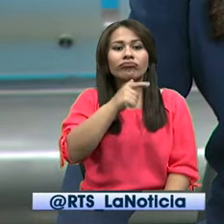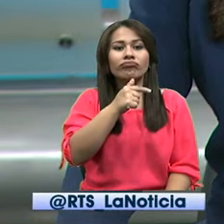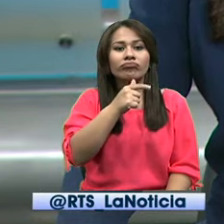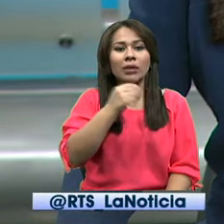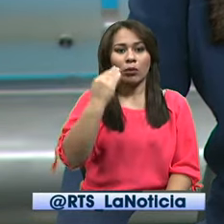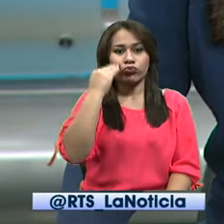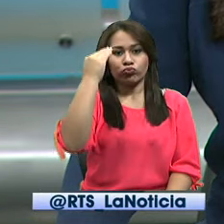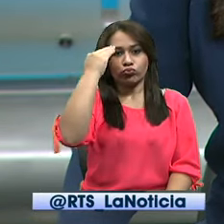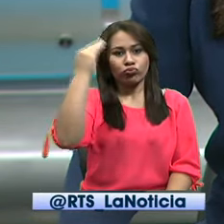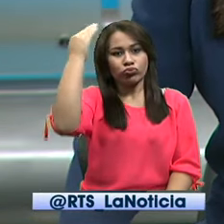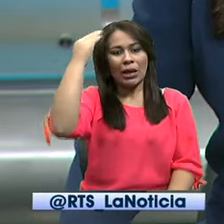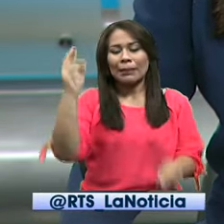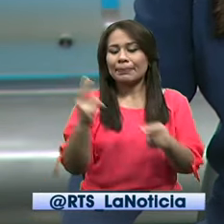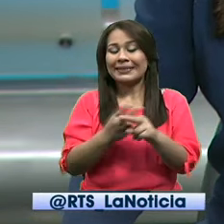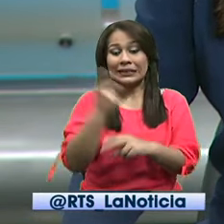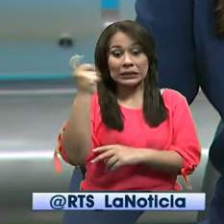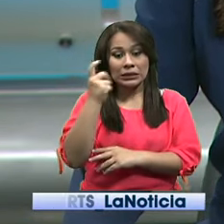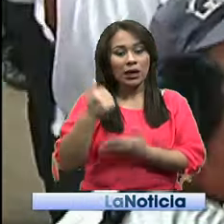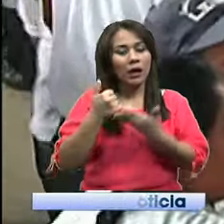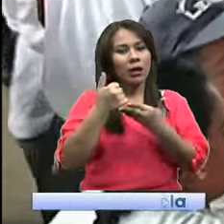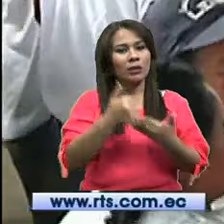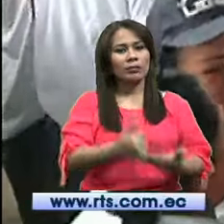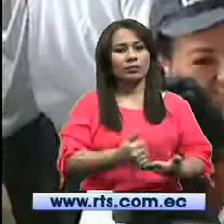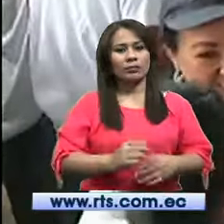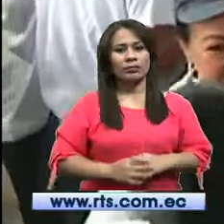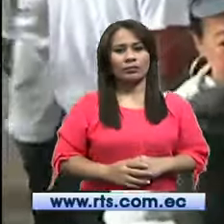se encuentren en vulnerabilidad.